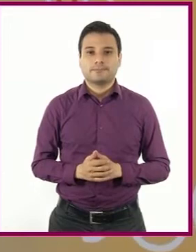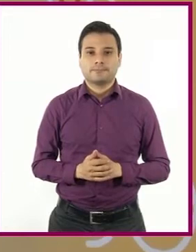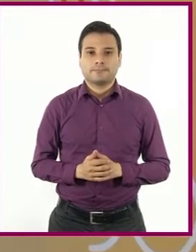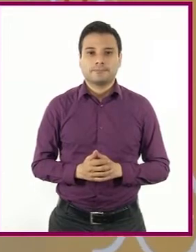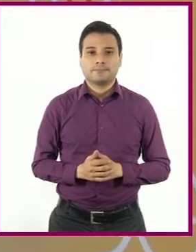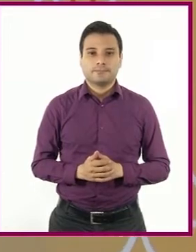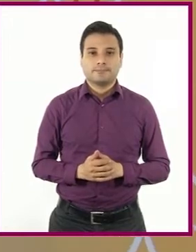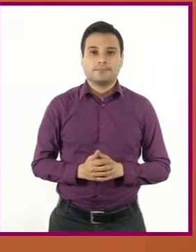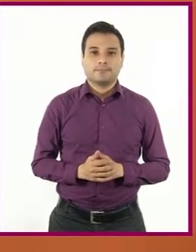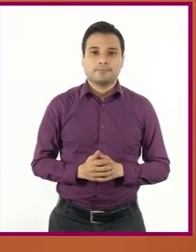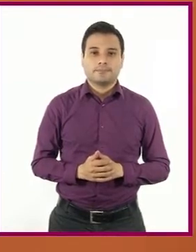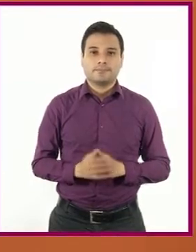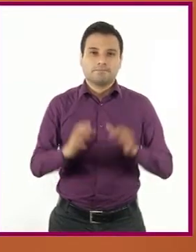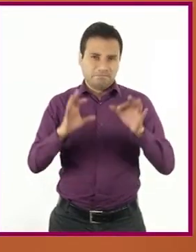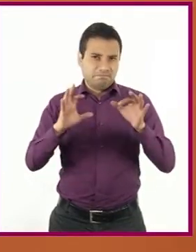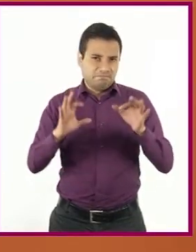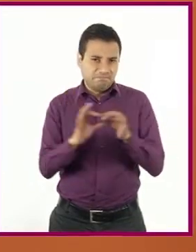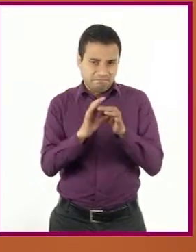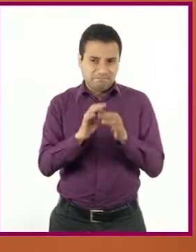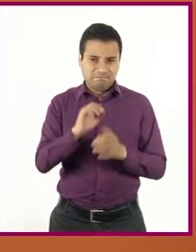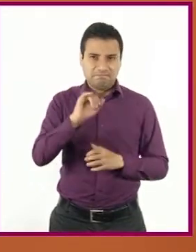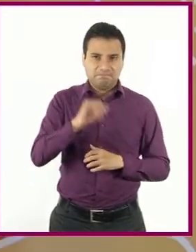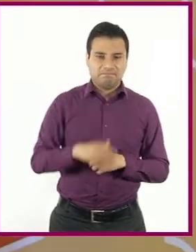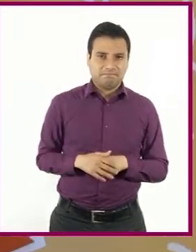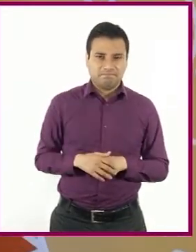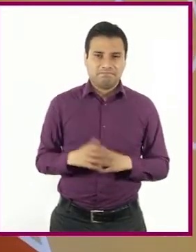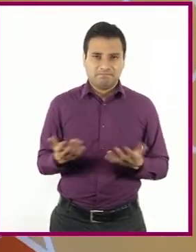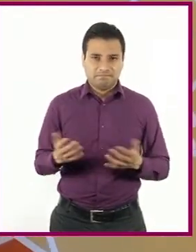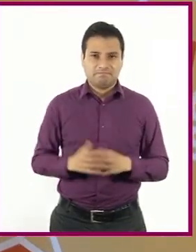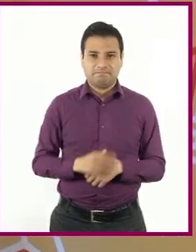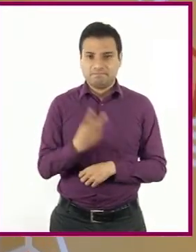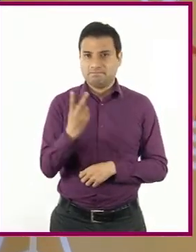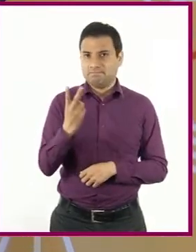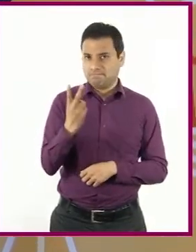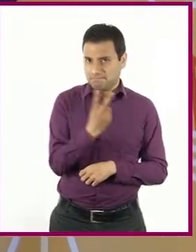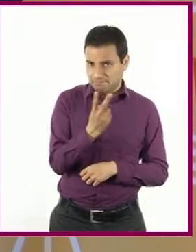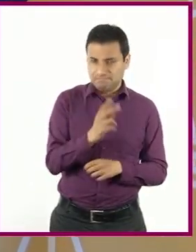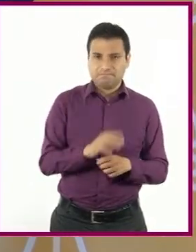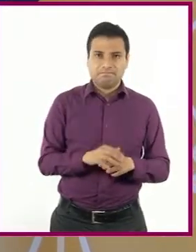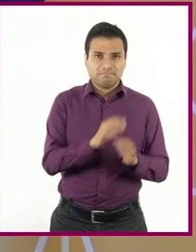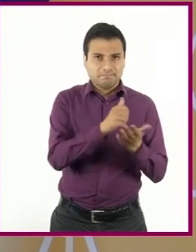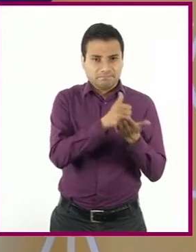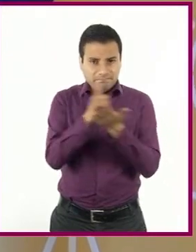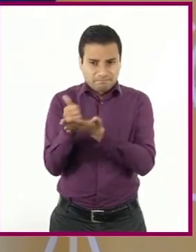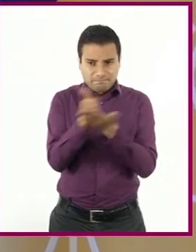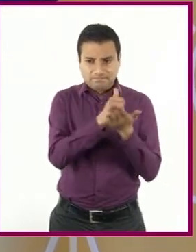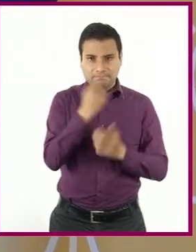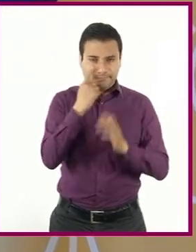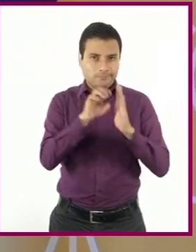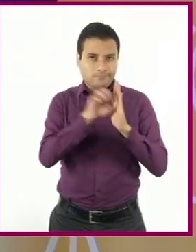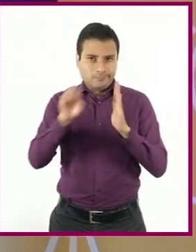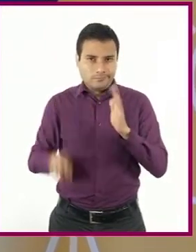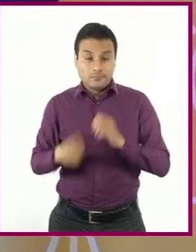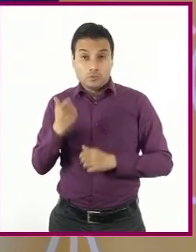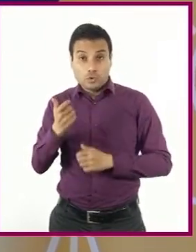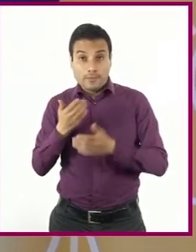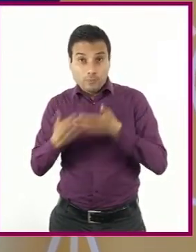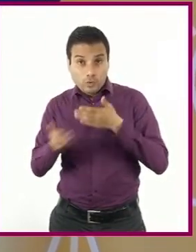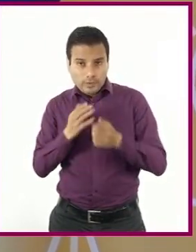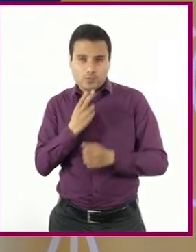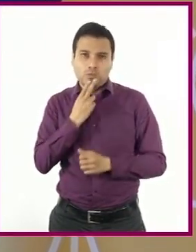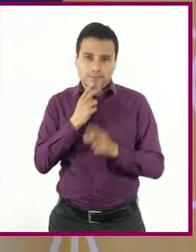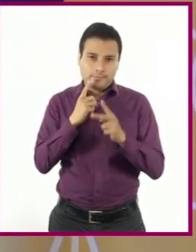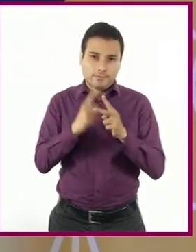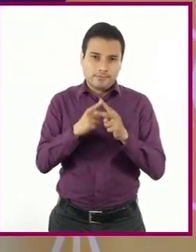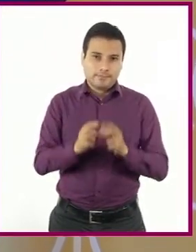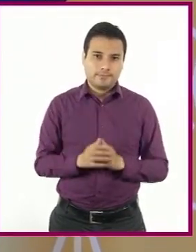Existe una relación cercana. Ambas son disciplinas complementarias. La economía moderna utiliza matemáticas